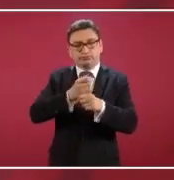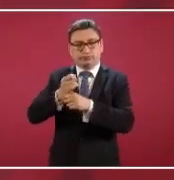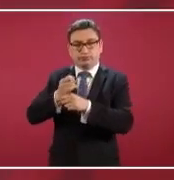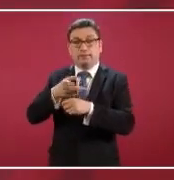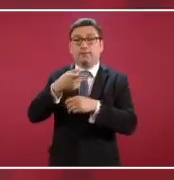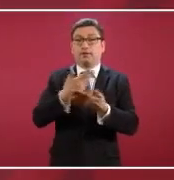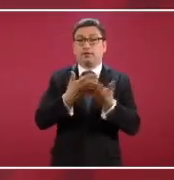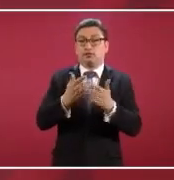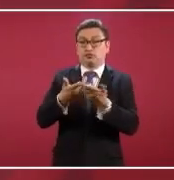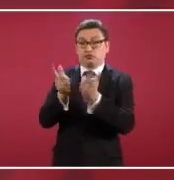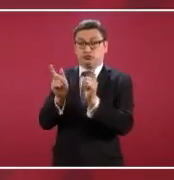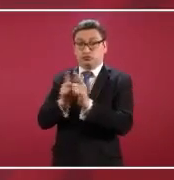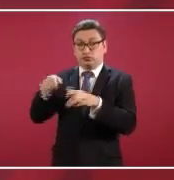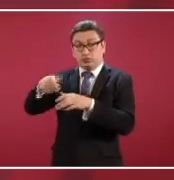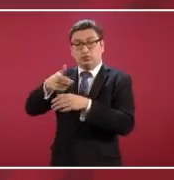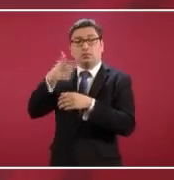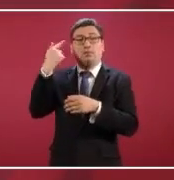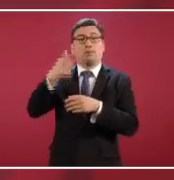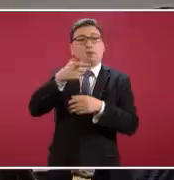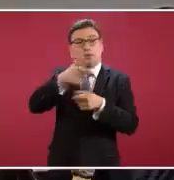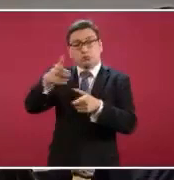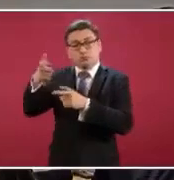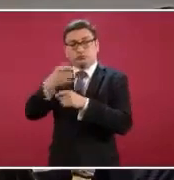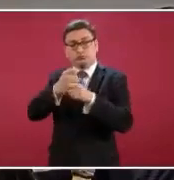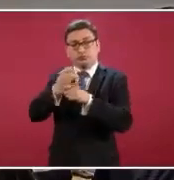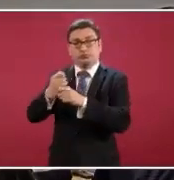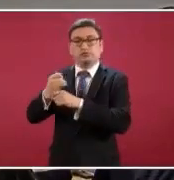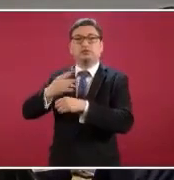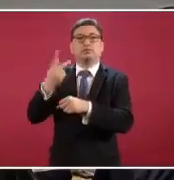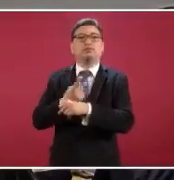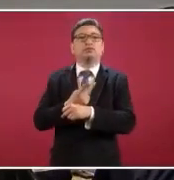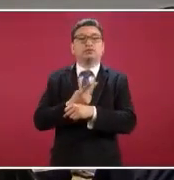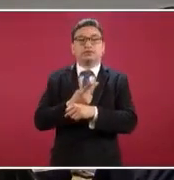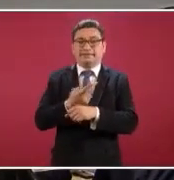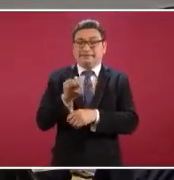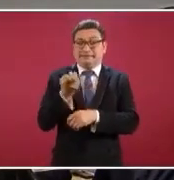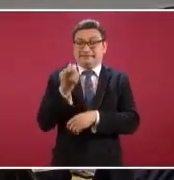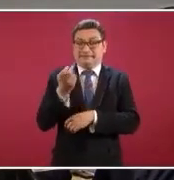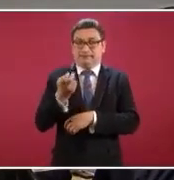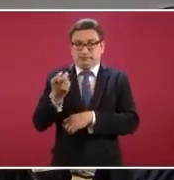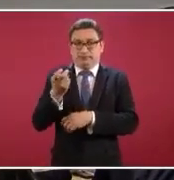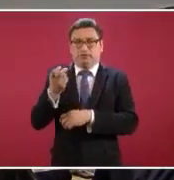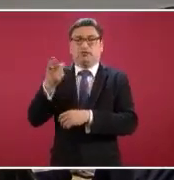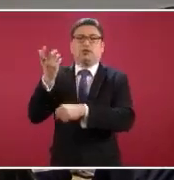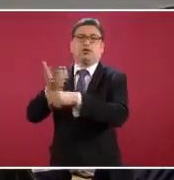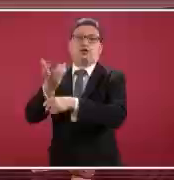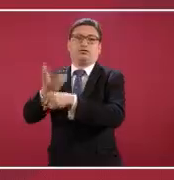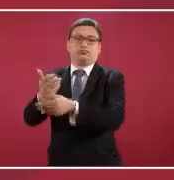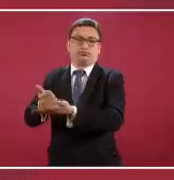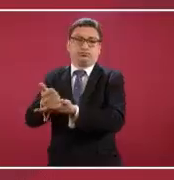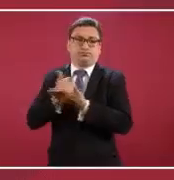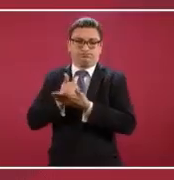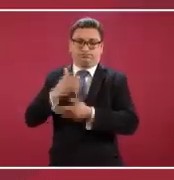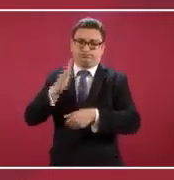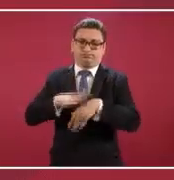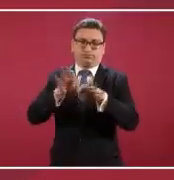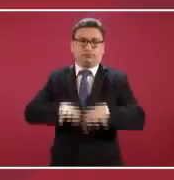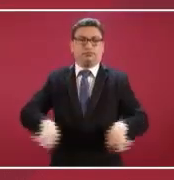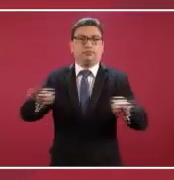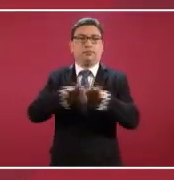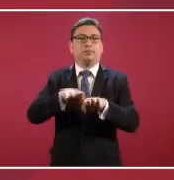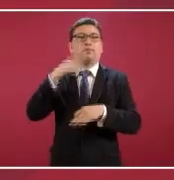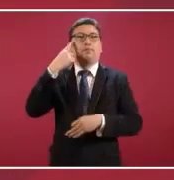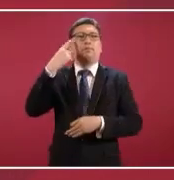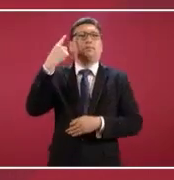armas se considera que podría ser la principal contribución de los Estados Unidos para la